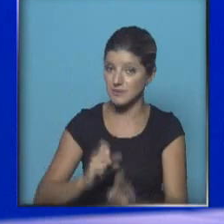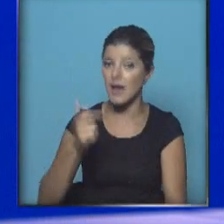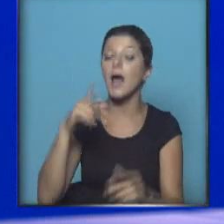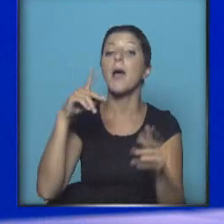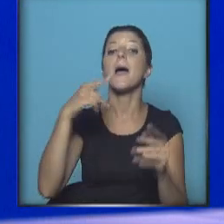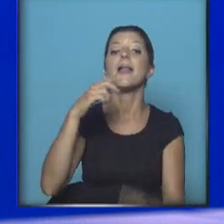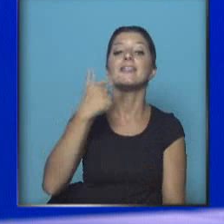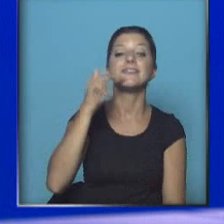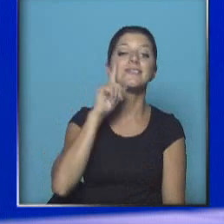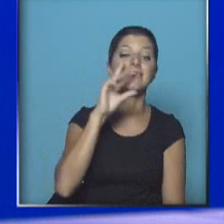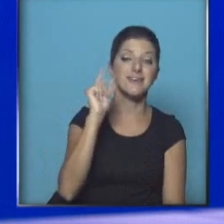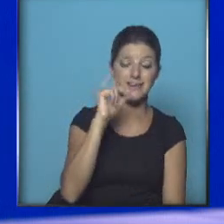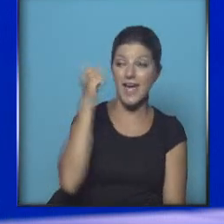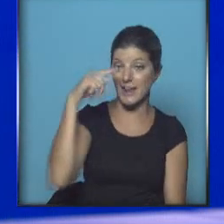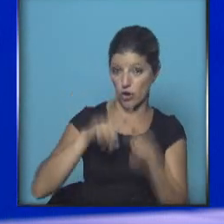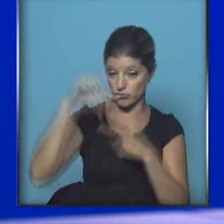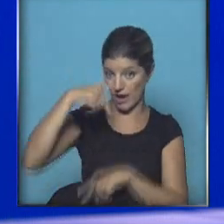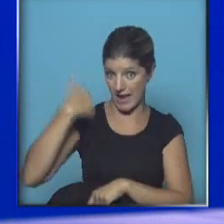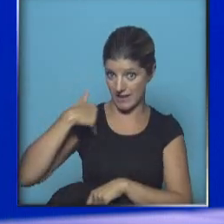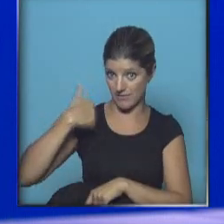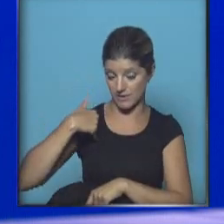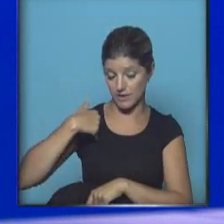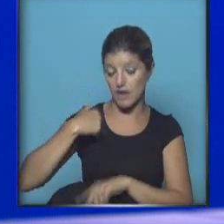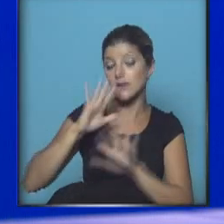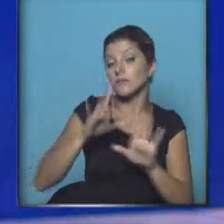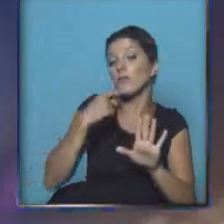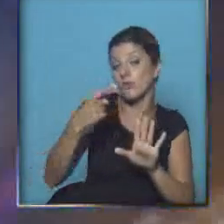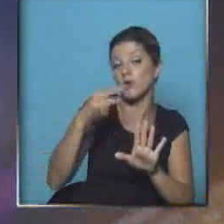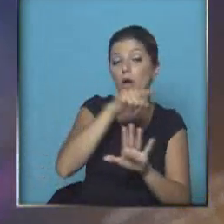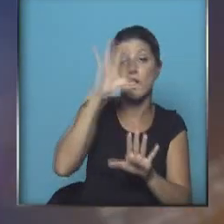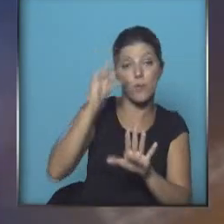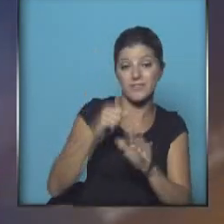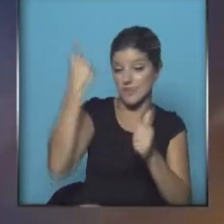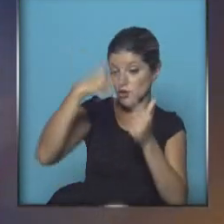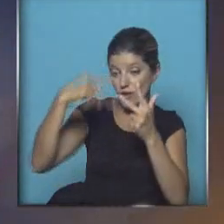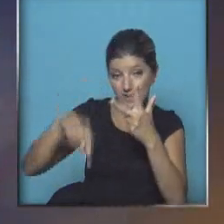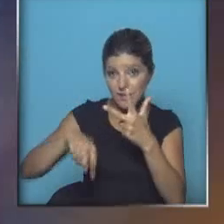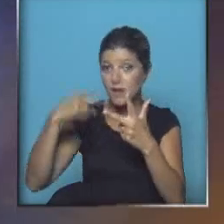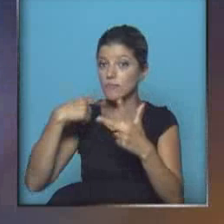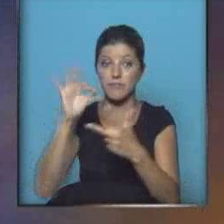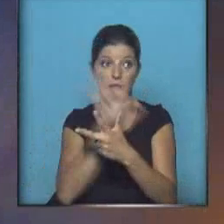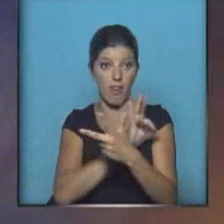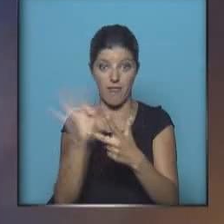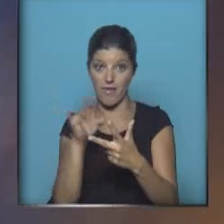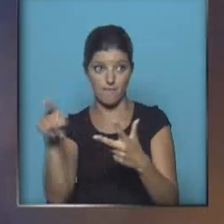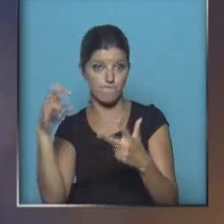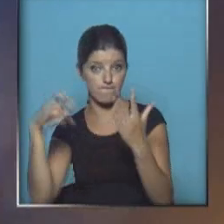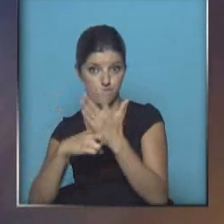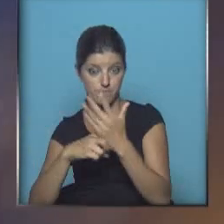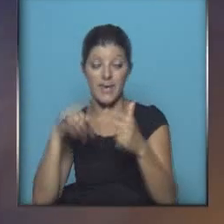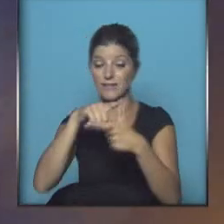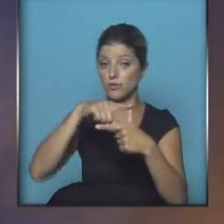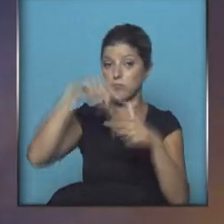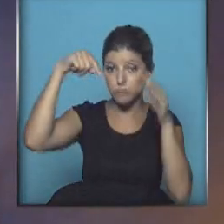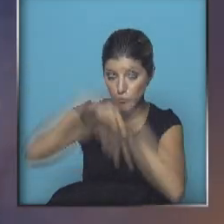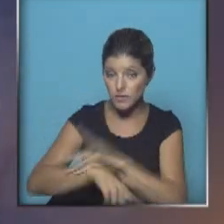la conexión local. Y según declaró el juez Canicova, no hizo ninguna de esas tres cosas. Ni profundizó la